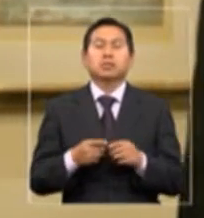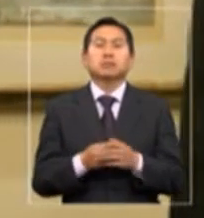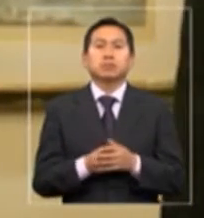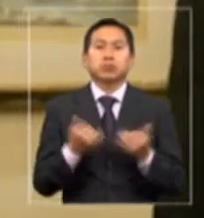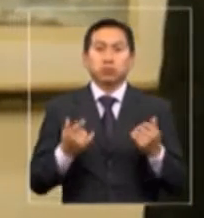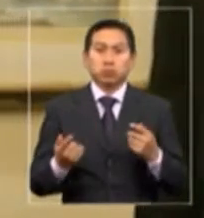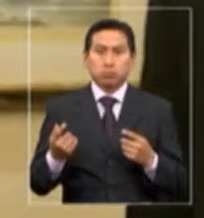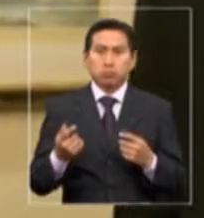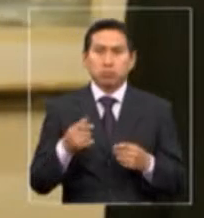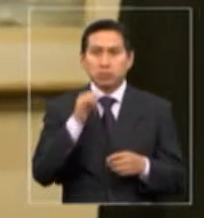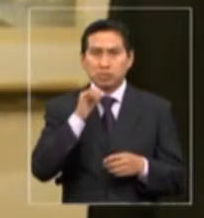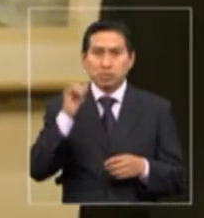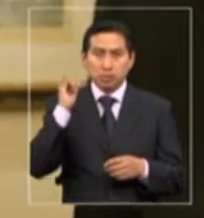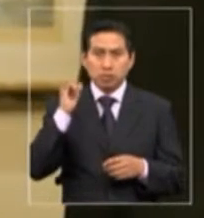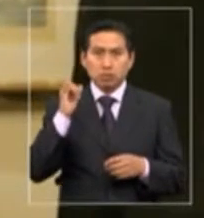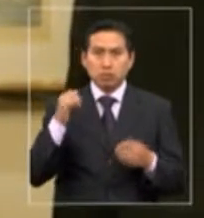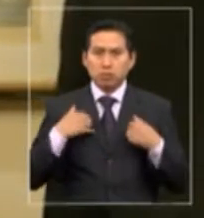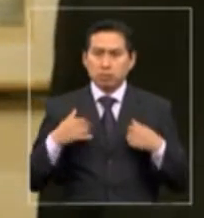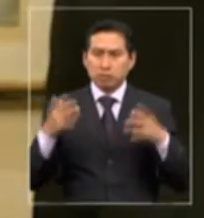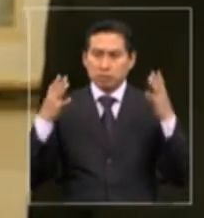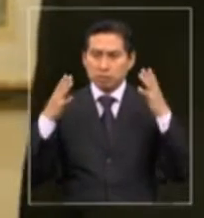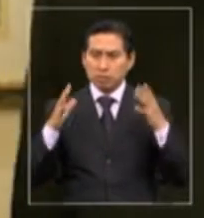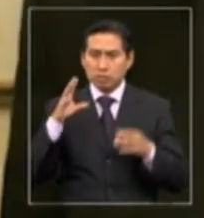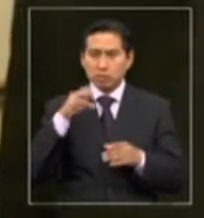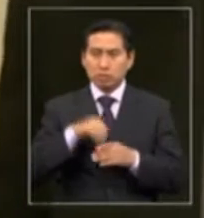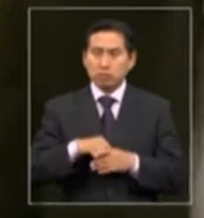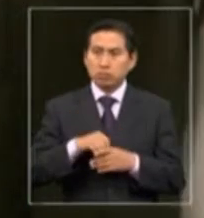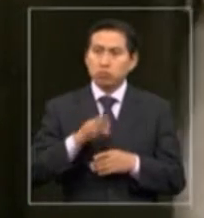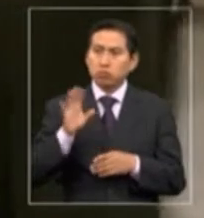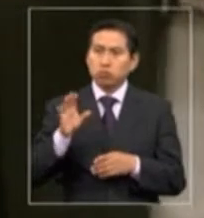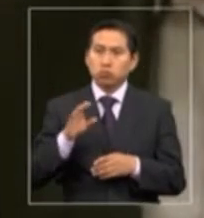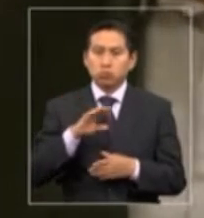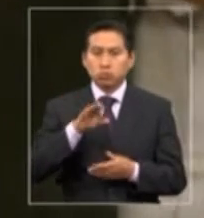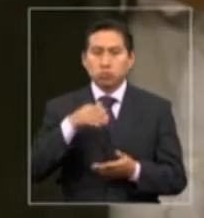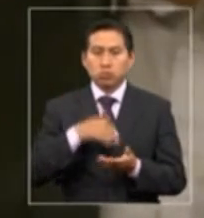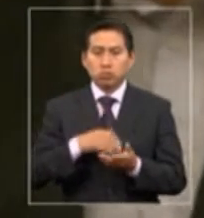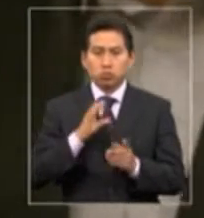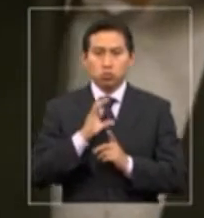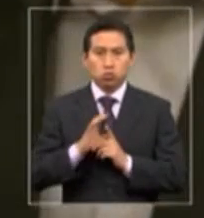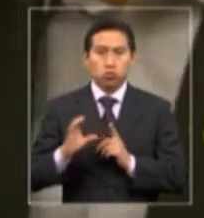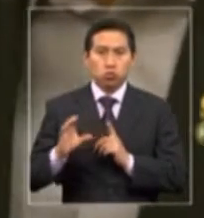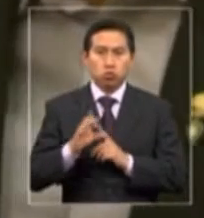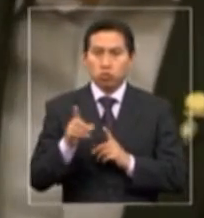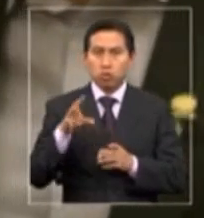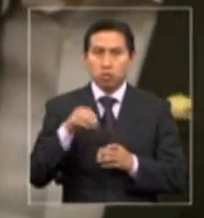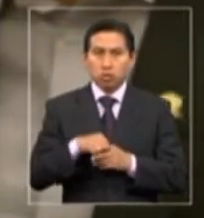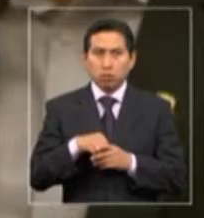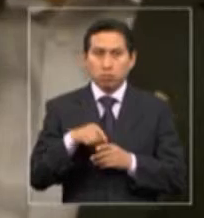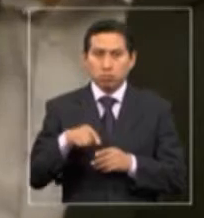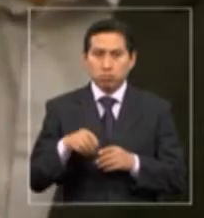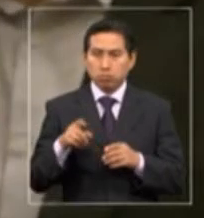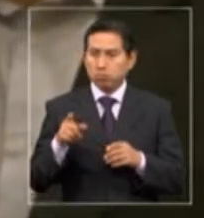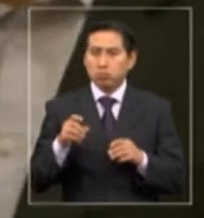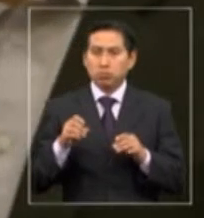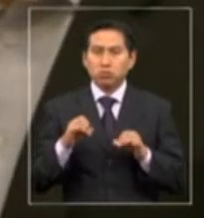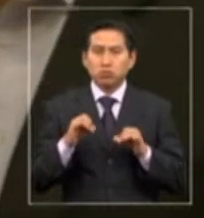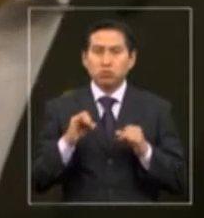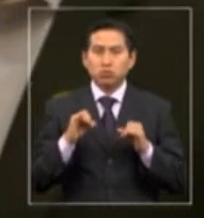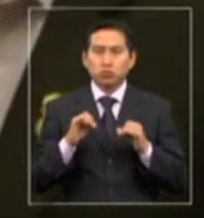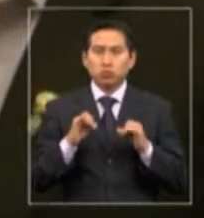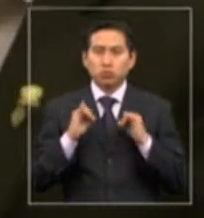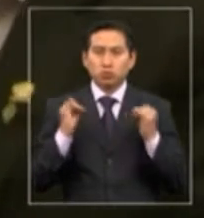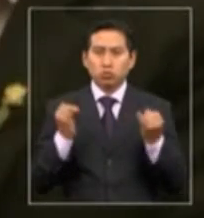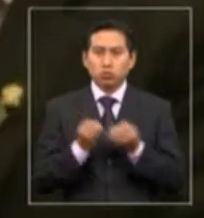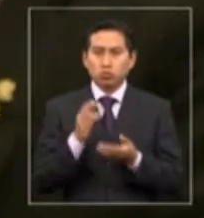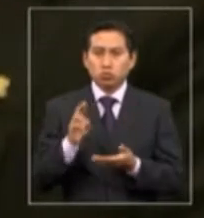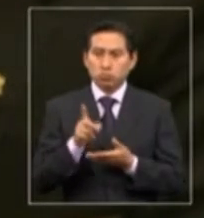jornada pasada fue ovacionado en el Centro Cultural, sede de la Ópera Nacional y Biblioteca Nacional. Nos encontramos con el